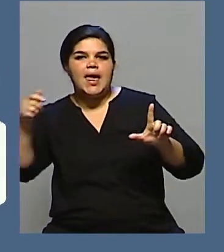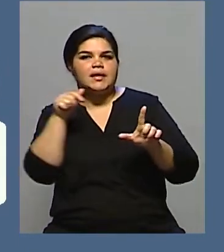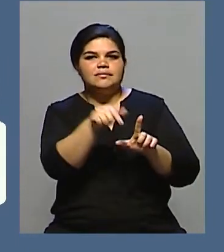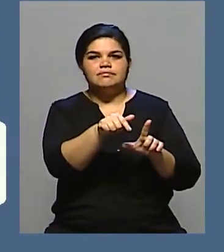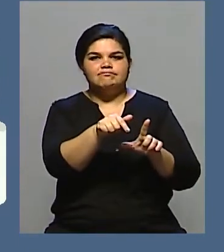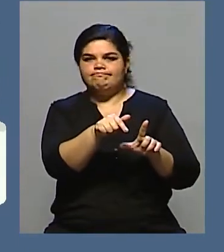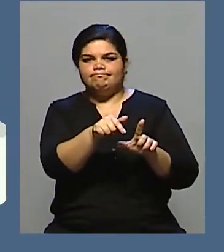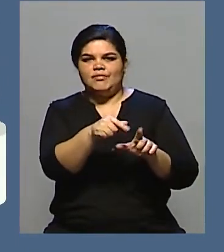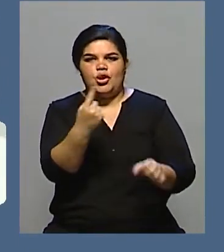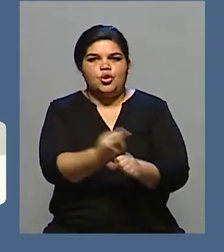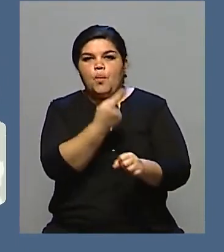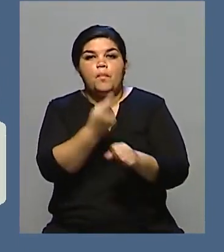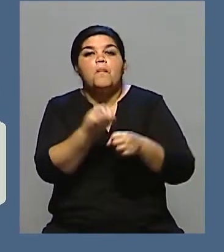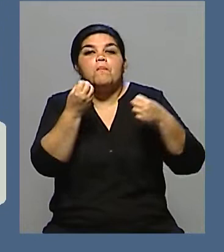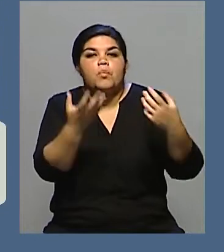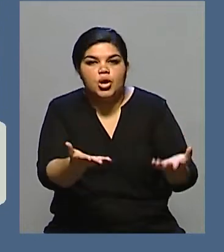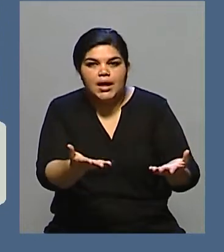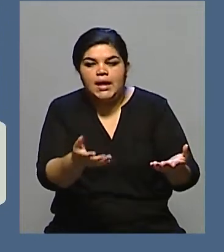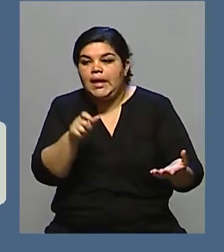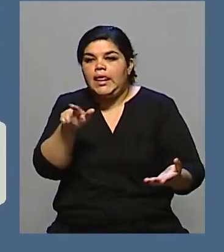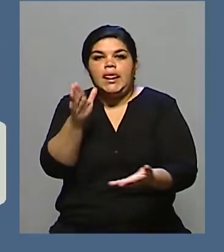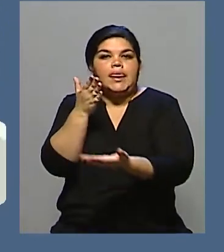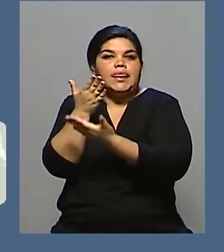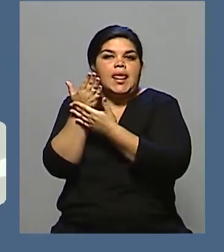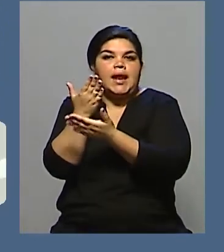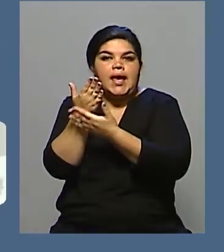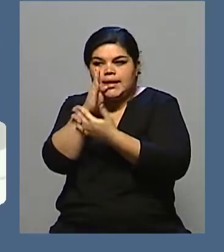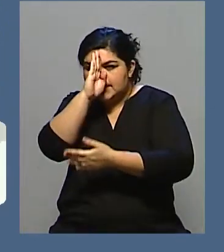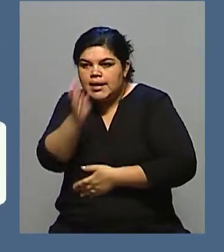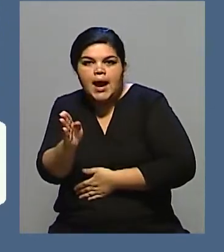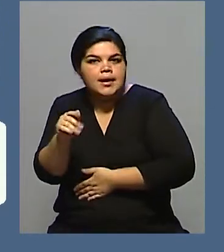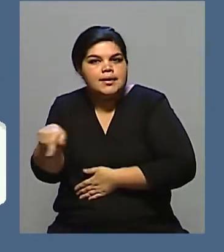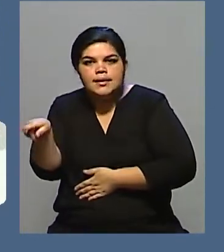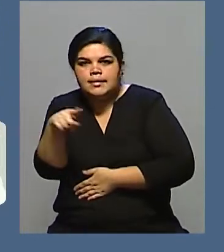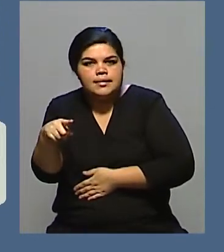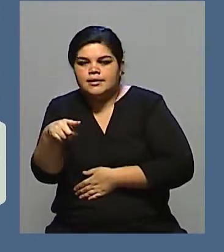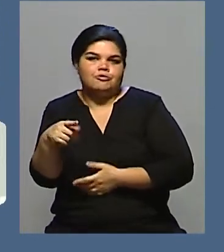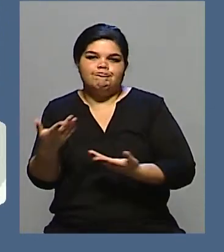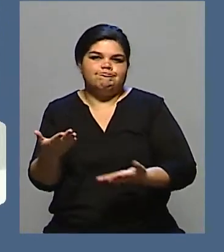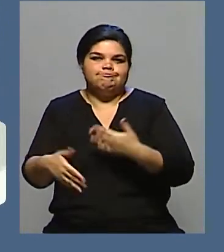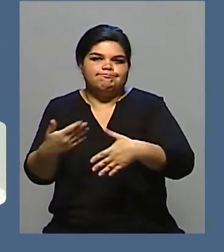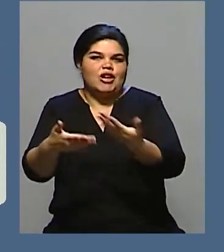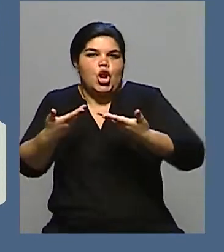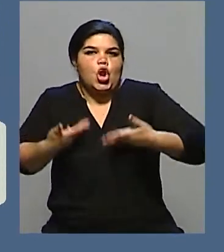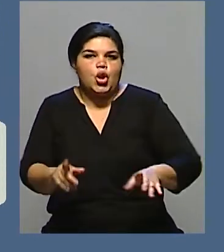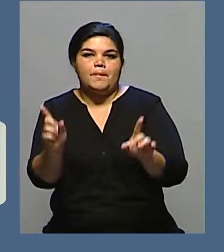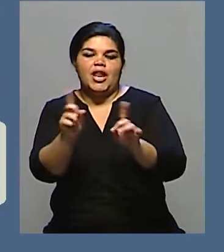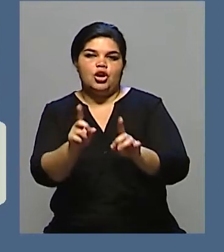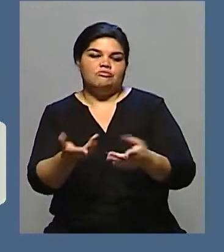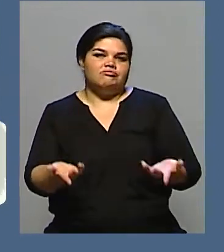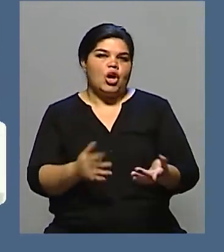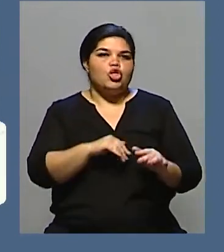derecha conservadora, como todos saben, en todo el mundo, no solamente en Italia, miren en Brasil, miren en Estados Unidos con